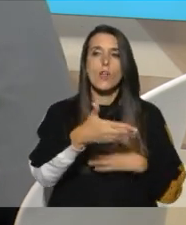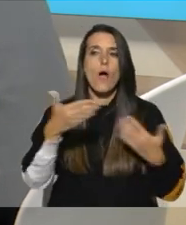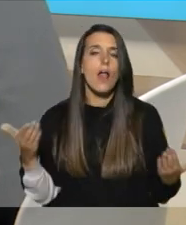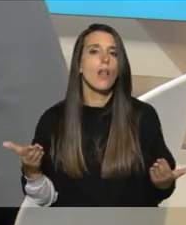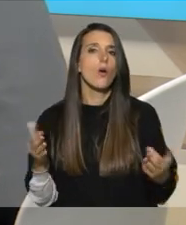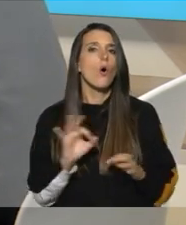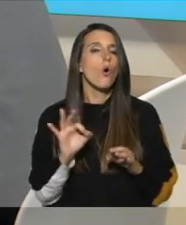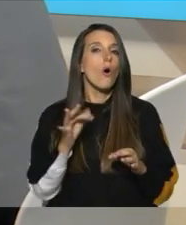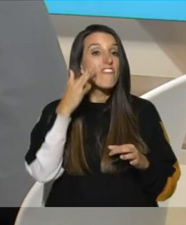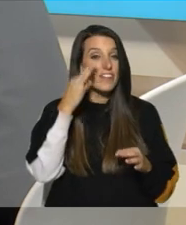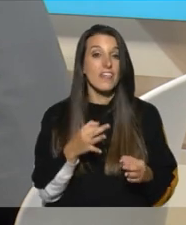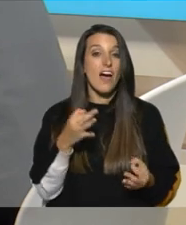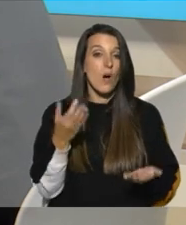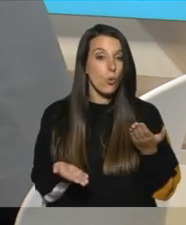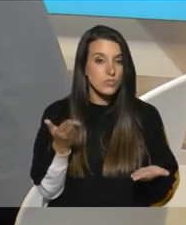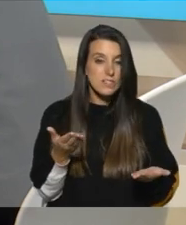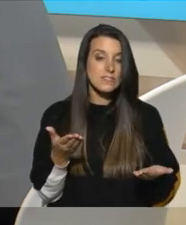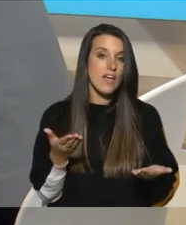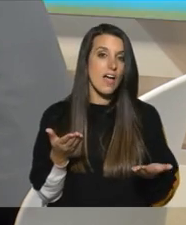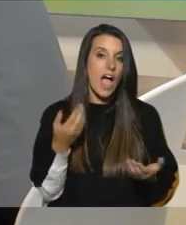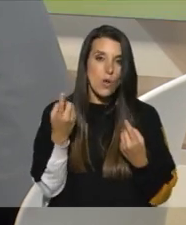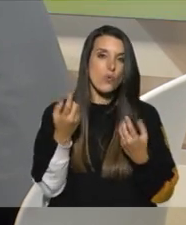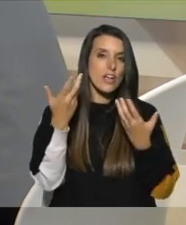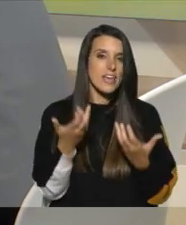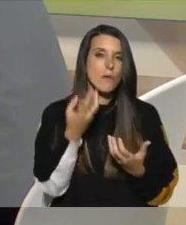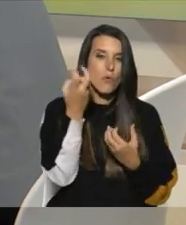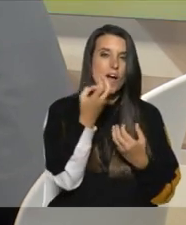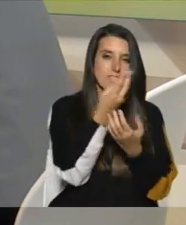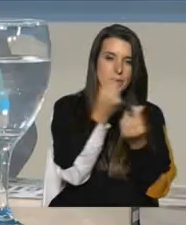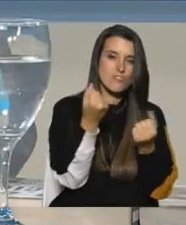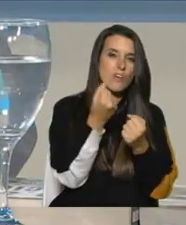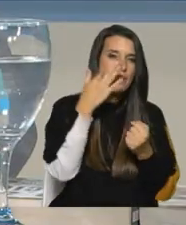que habrá verdad y justicia también, como dicen los que están buscando desaparecidos?